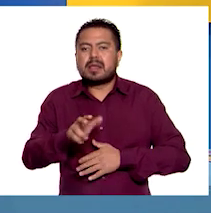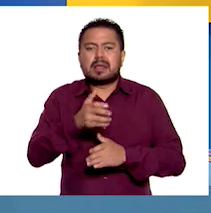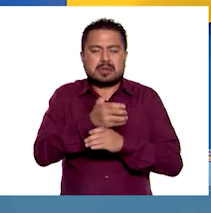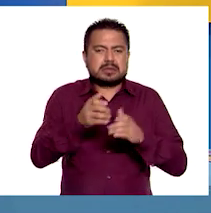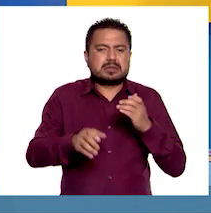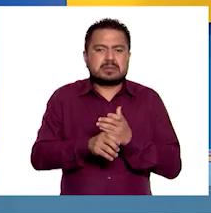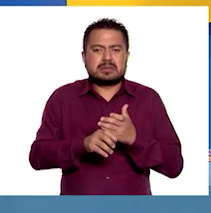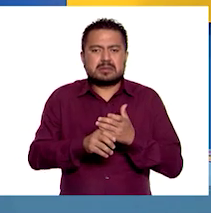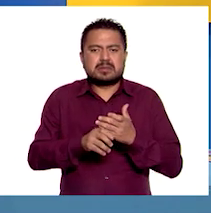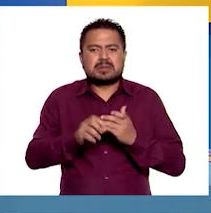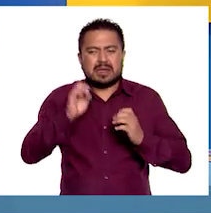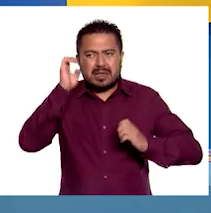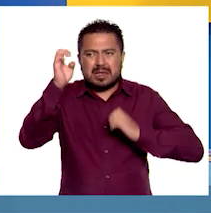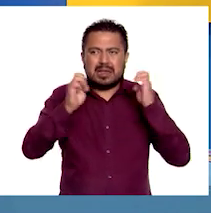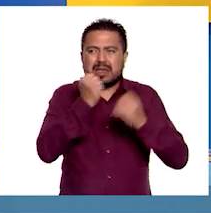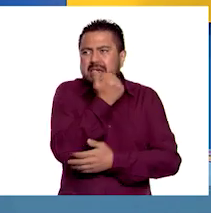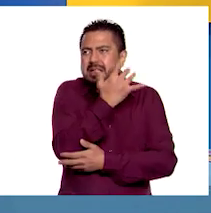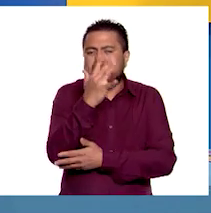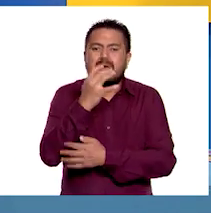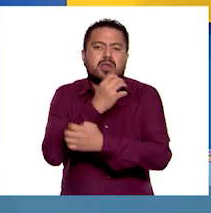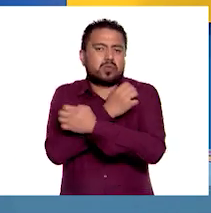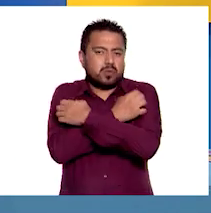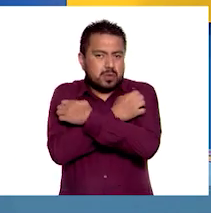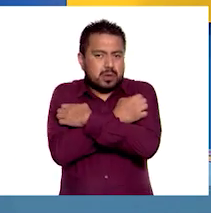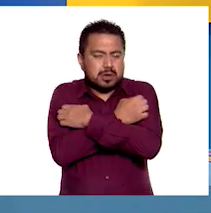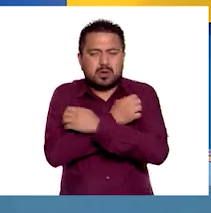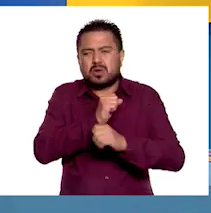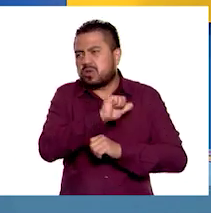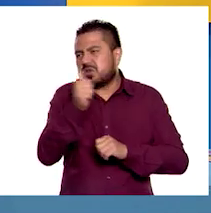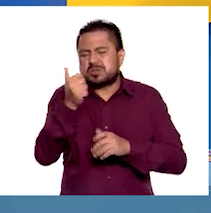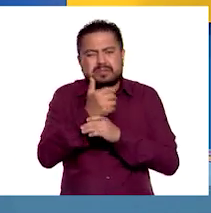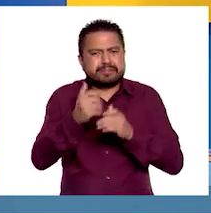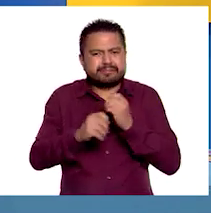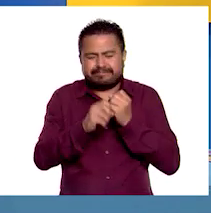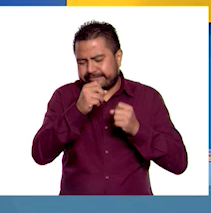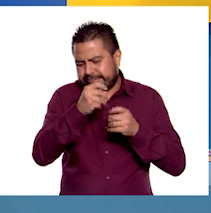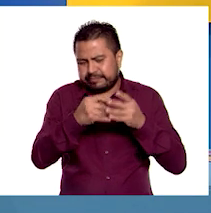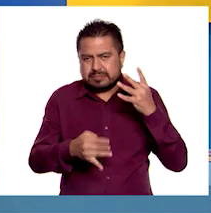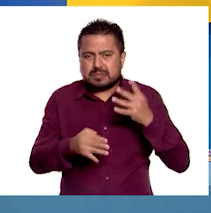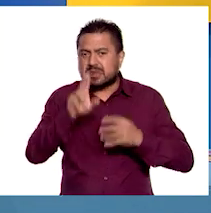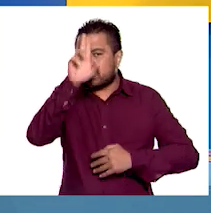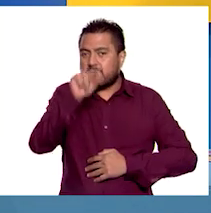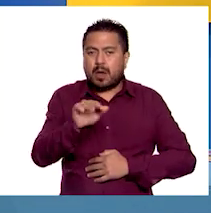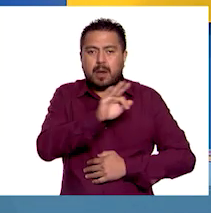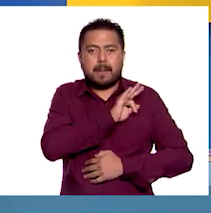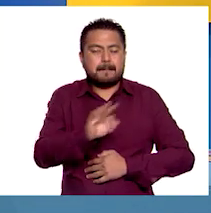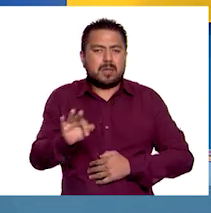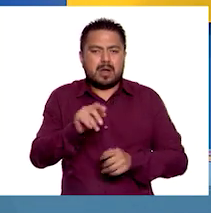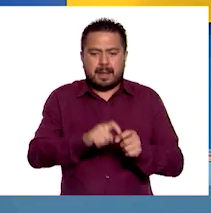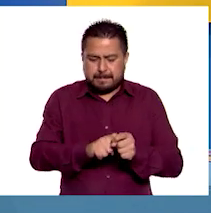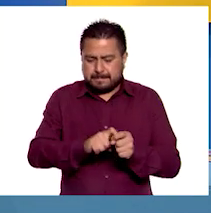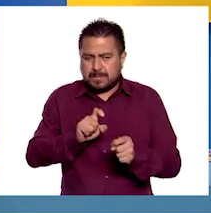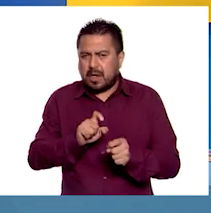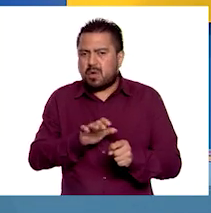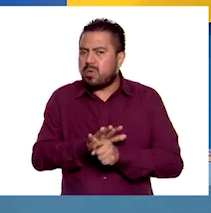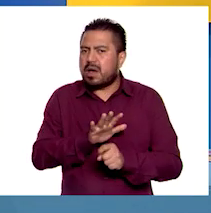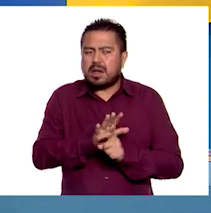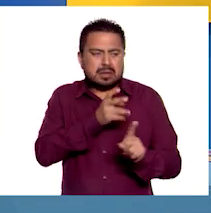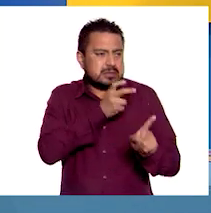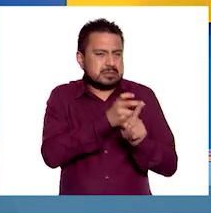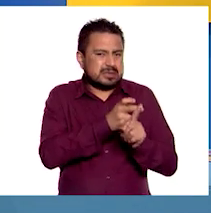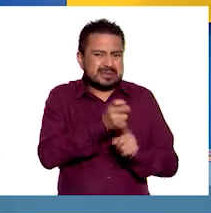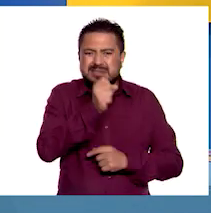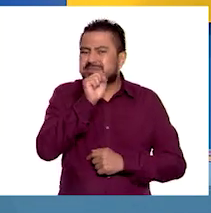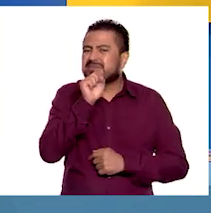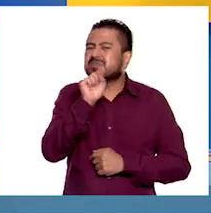características ambientales, la educación, entre otros. No se puede excluir ninguno de ellos. Y